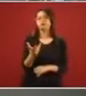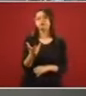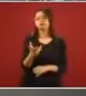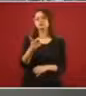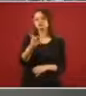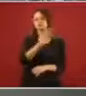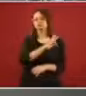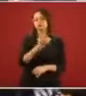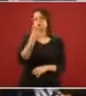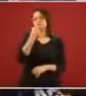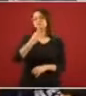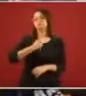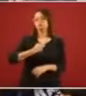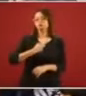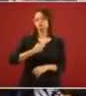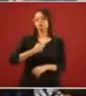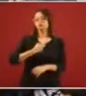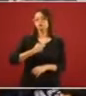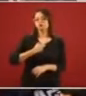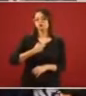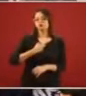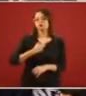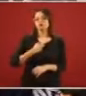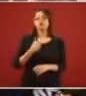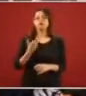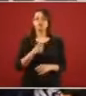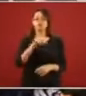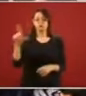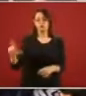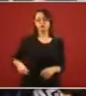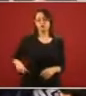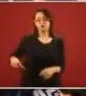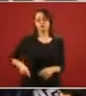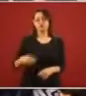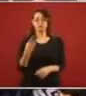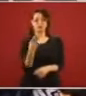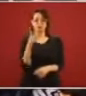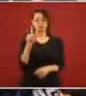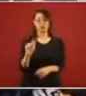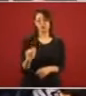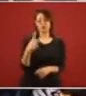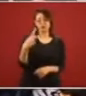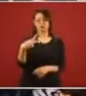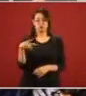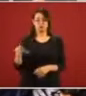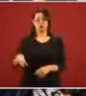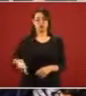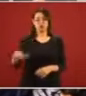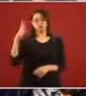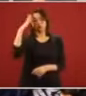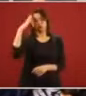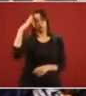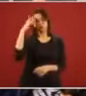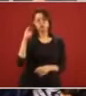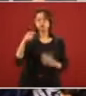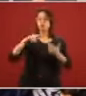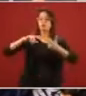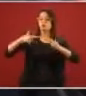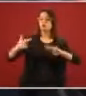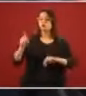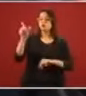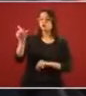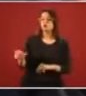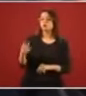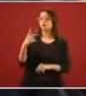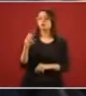comentara cuál va a ser la relación del gobierno de la 4T, del gobierno que usted encabeza, con Pedro Haces, que es pues prácticamente el